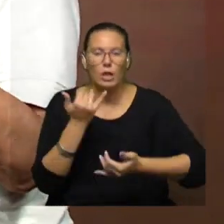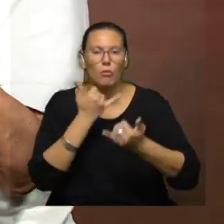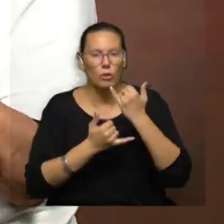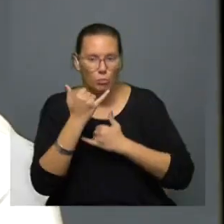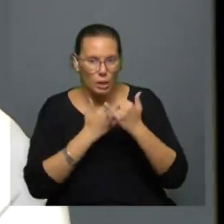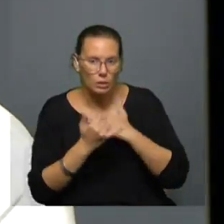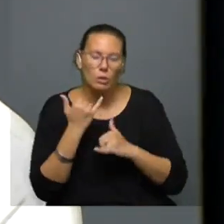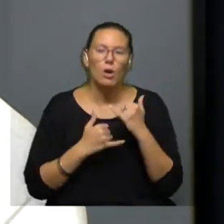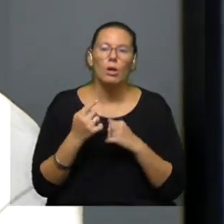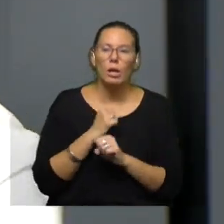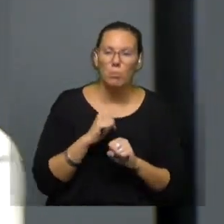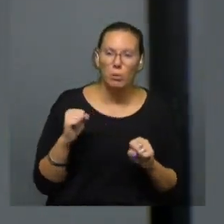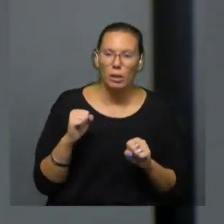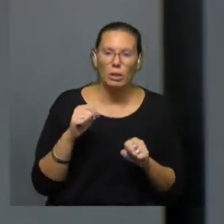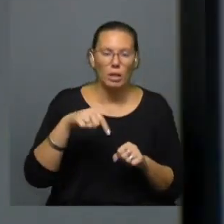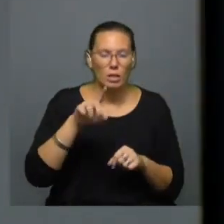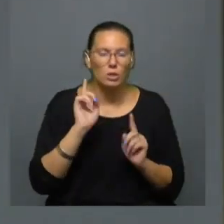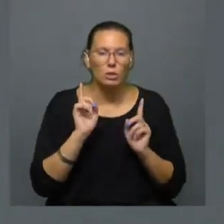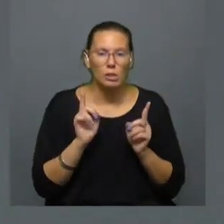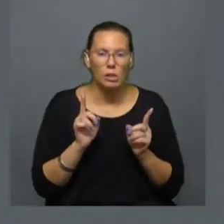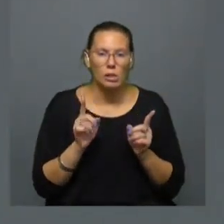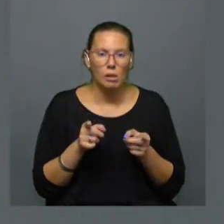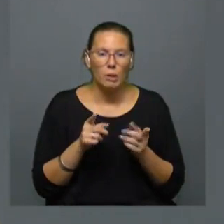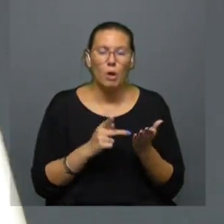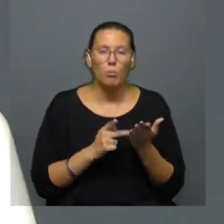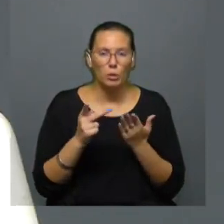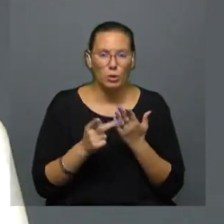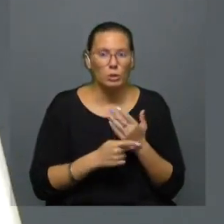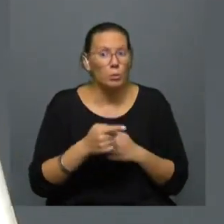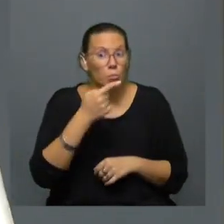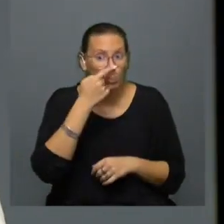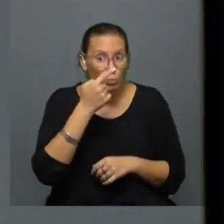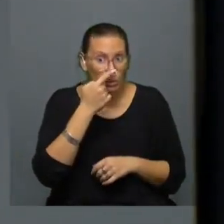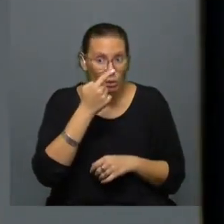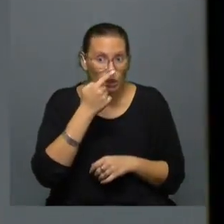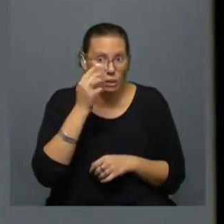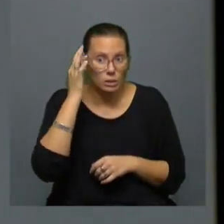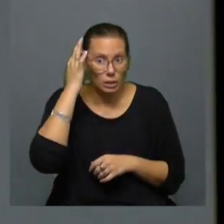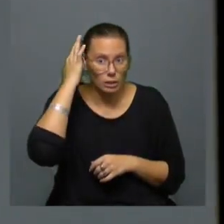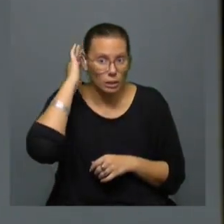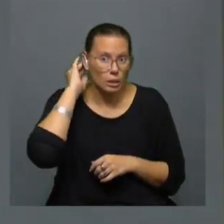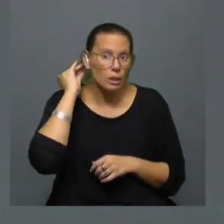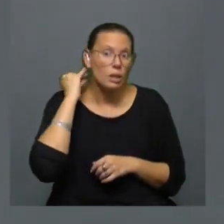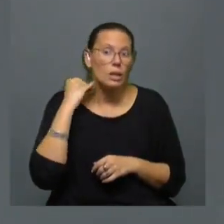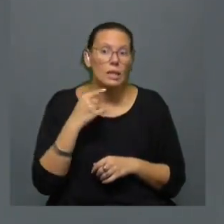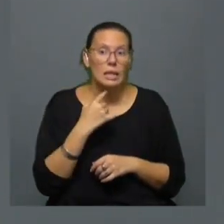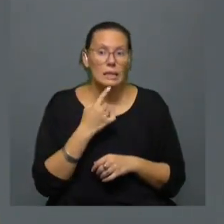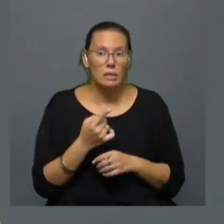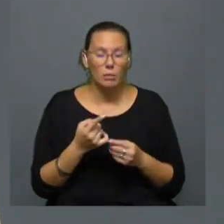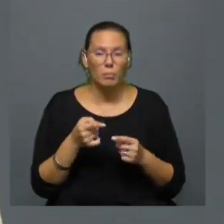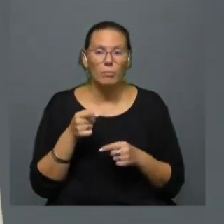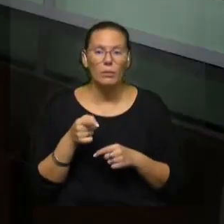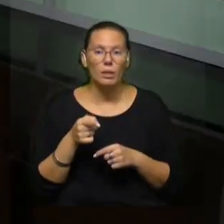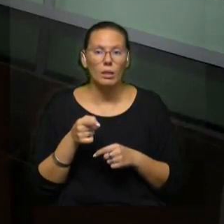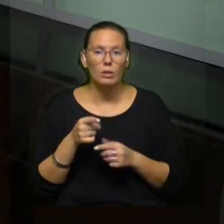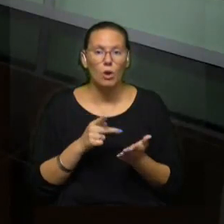o datos de allá que puedan involucrar, y ellos además tienen, es un proyecto muy interesante realmente, y además muy útil. Concretamente. Eso sería